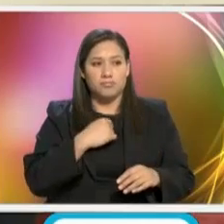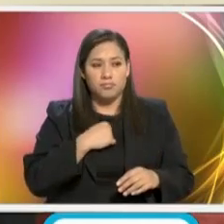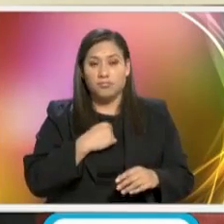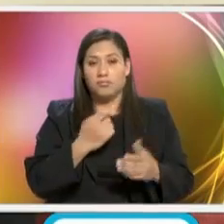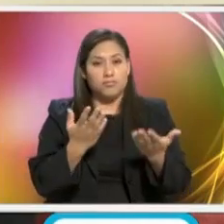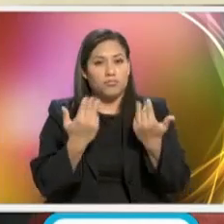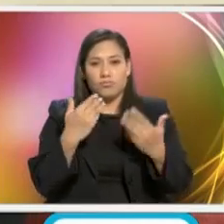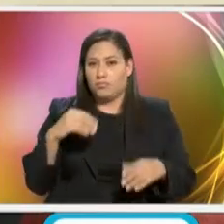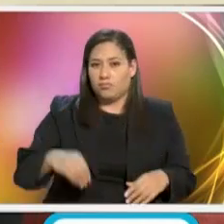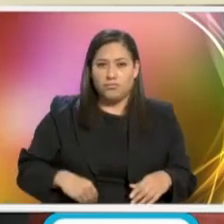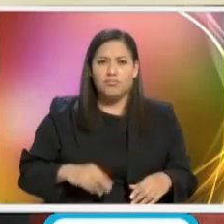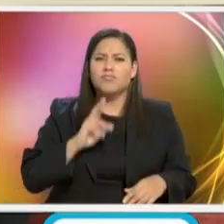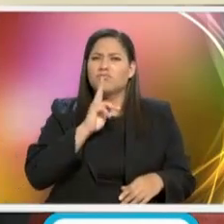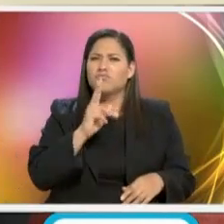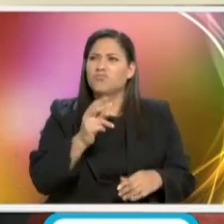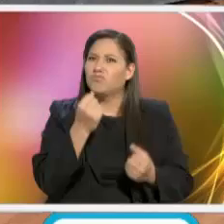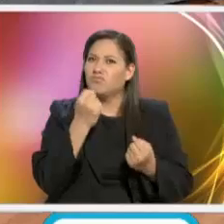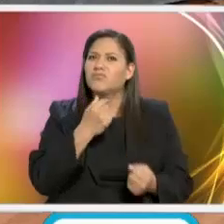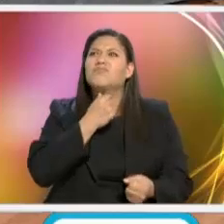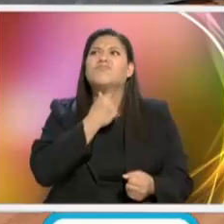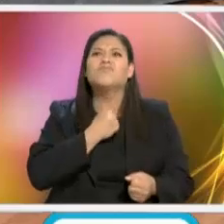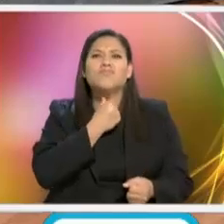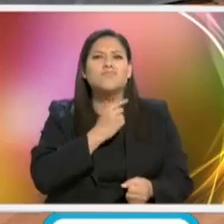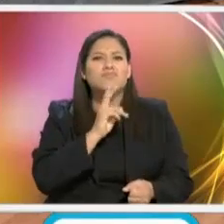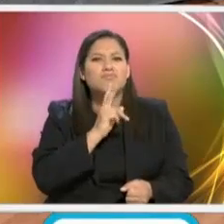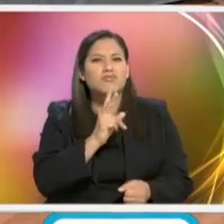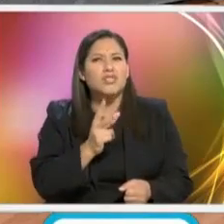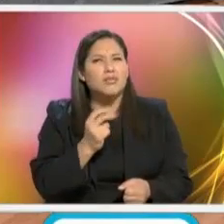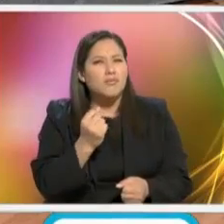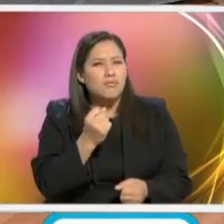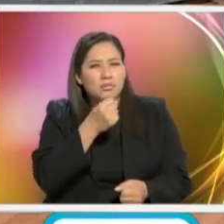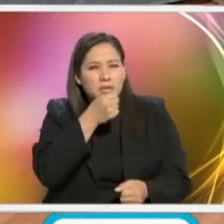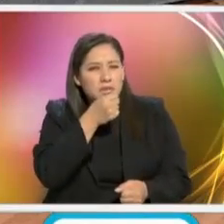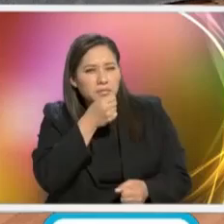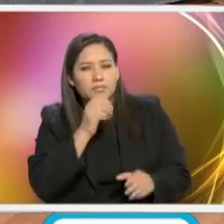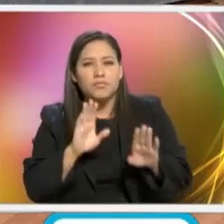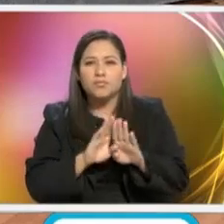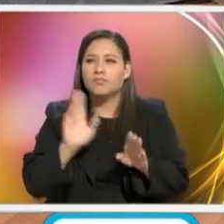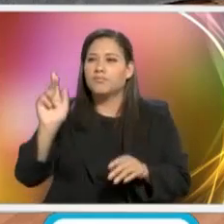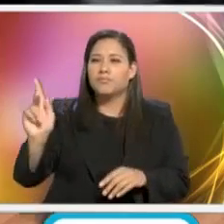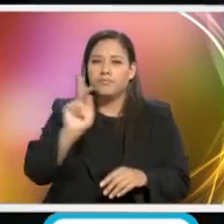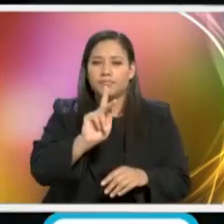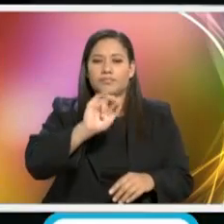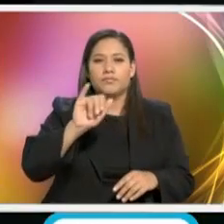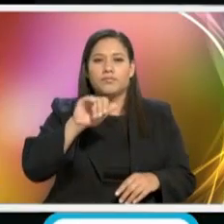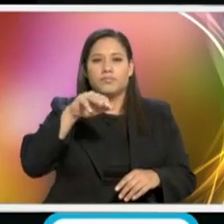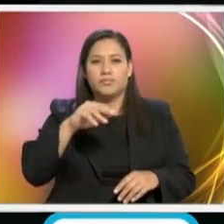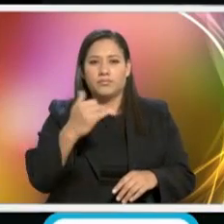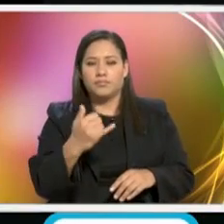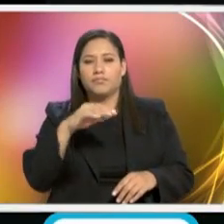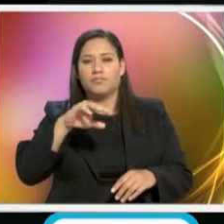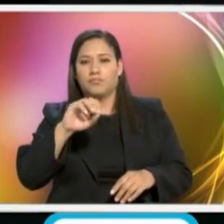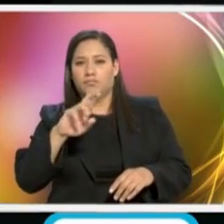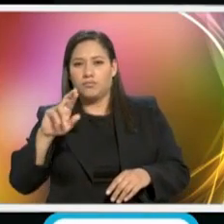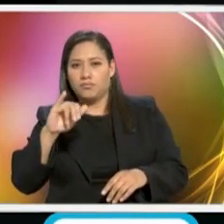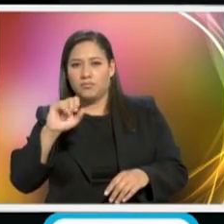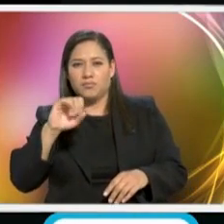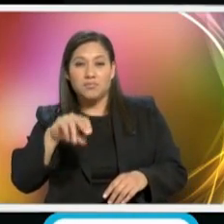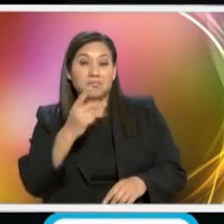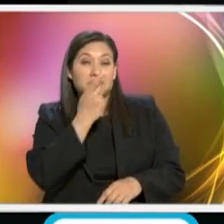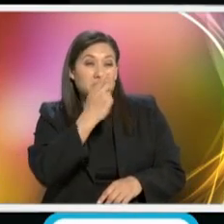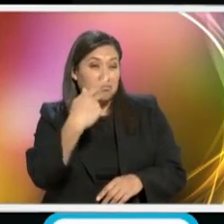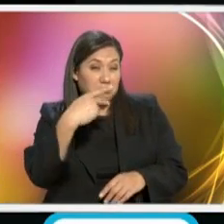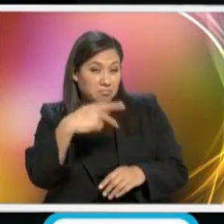y esta voz de caer. Y Entonces, el look, pues, ahí ¿no? tú Muy le- como Jim Morrison. Ándale. de Bunbury, Sí, ¿no? Hasta ándale. había un mito urbano que decían que era su